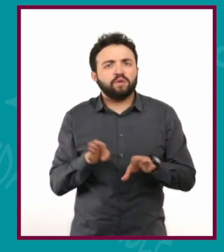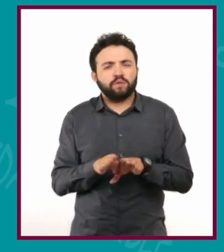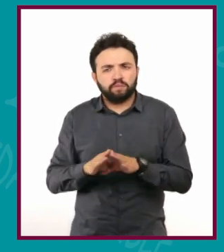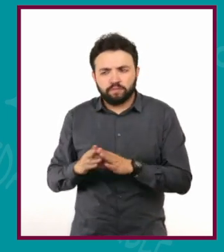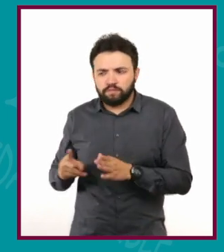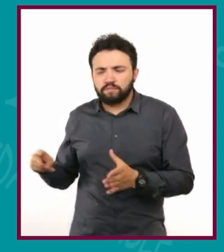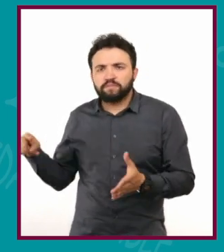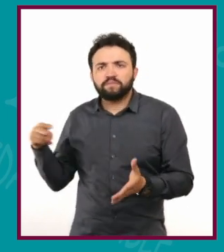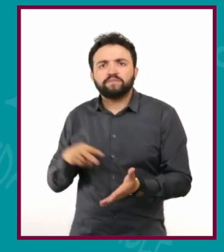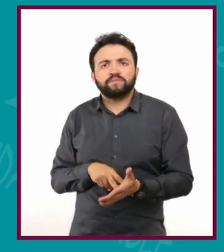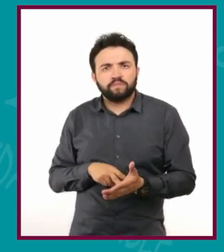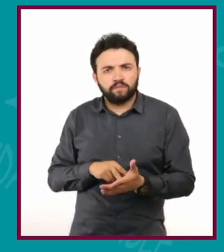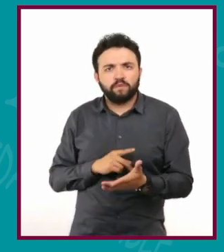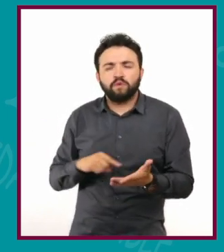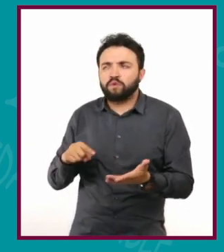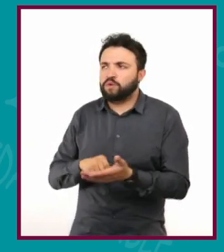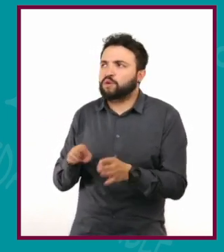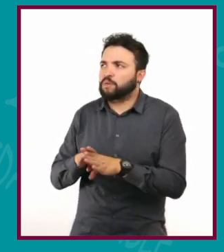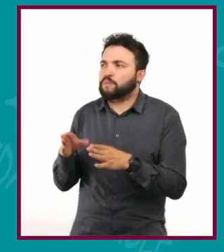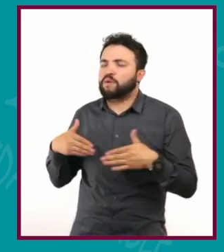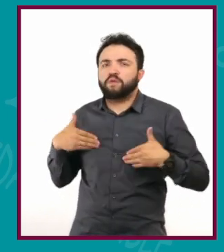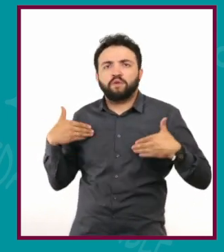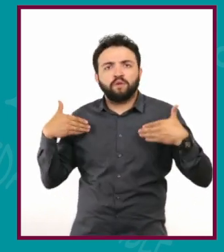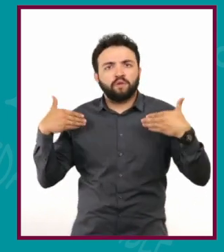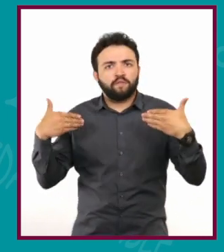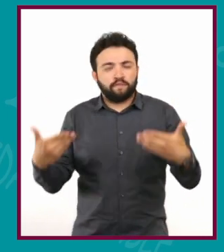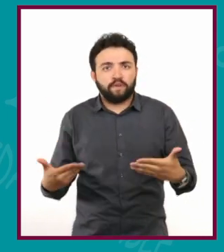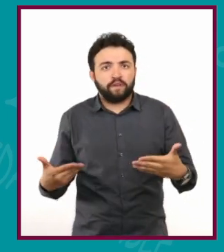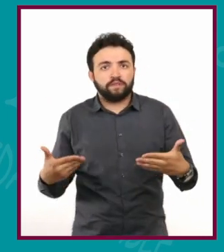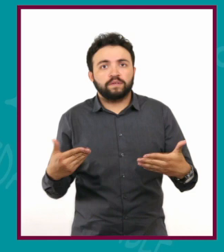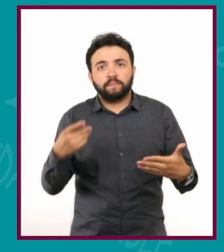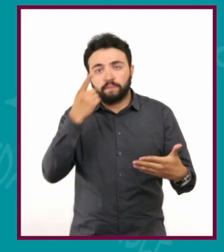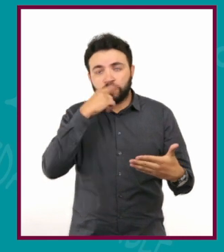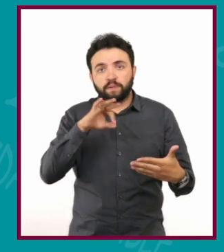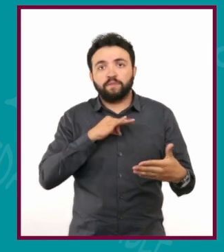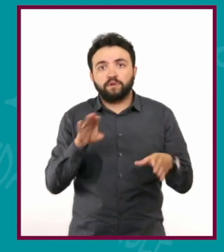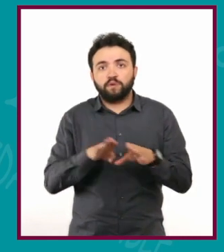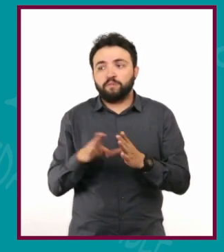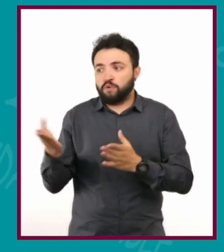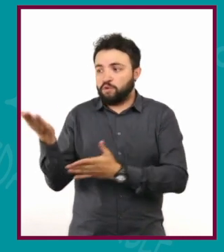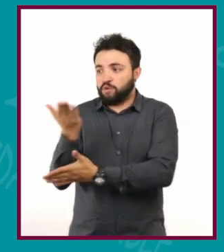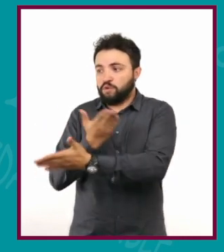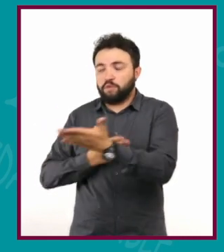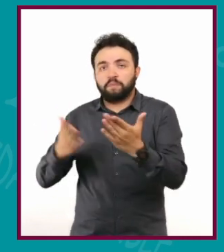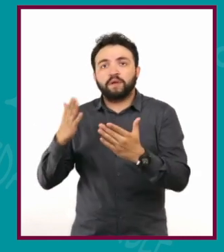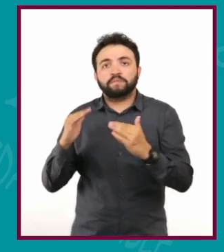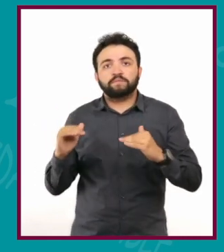lugar de confianza y de crecimiento compartido.